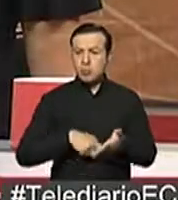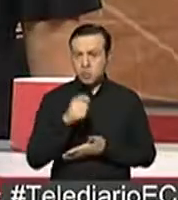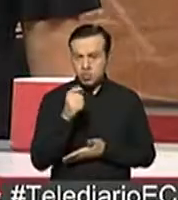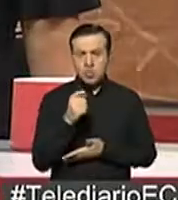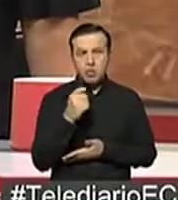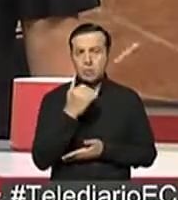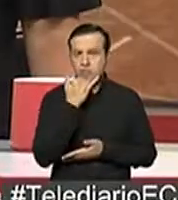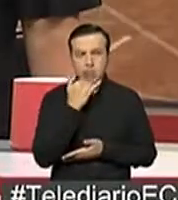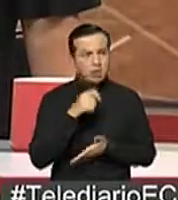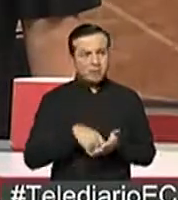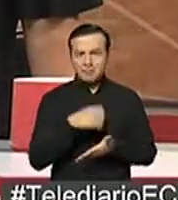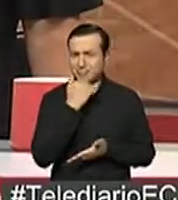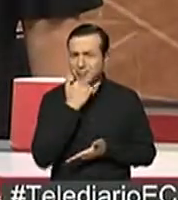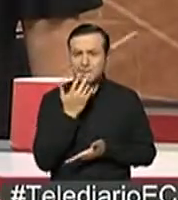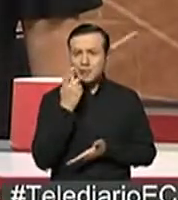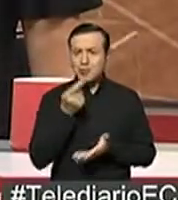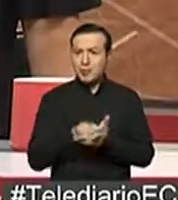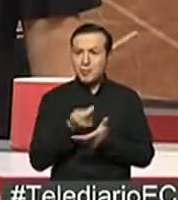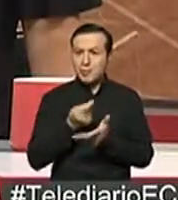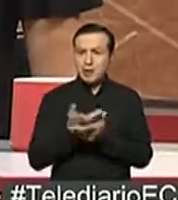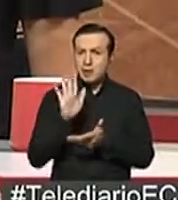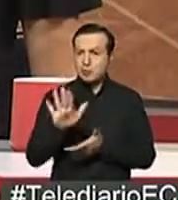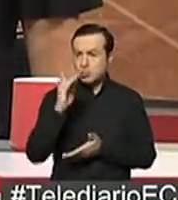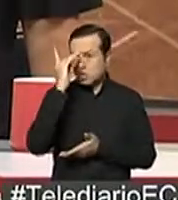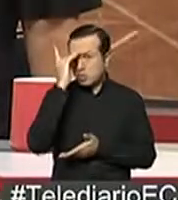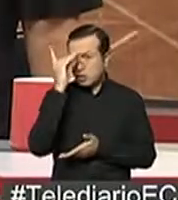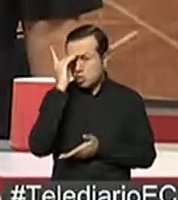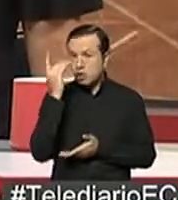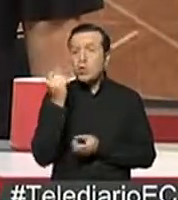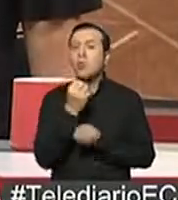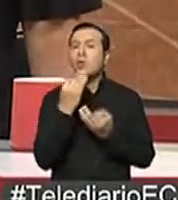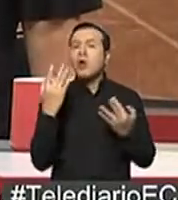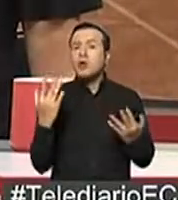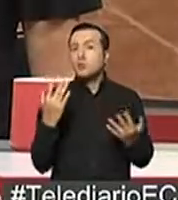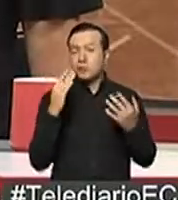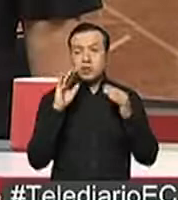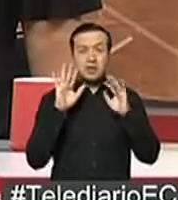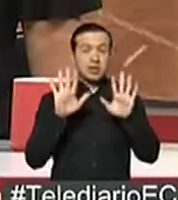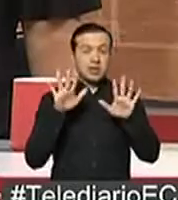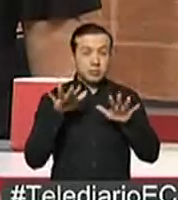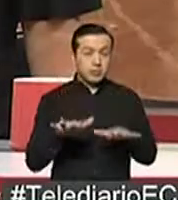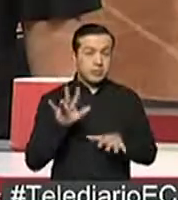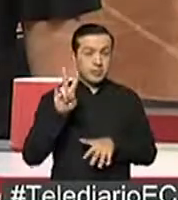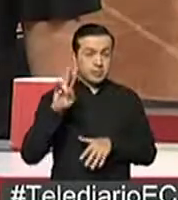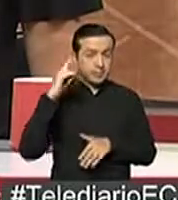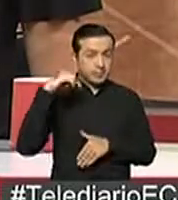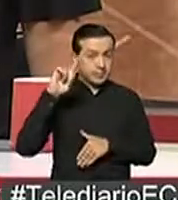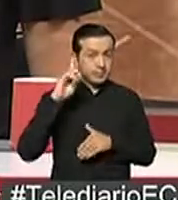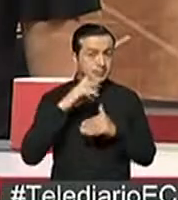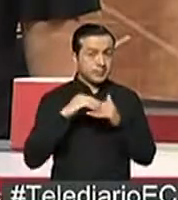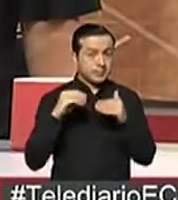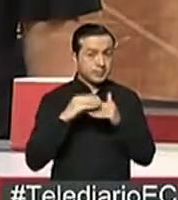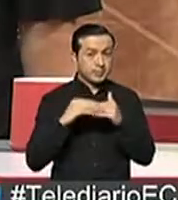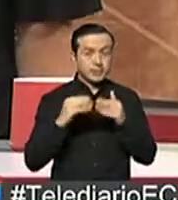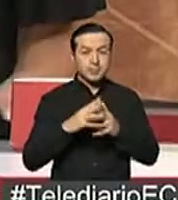forma ilegal una compra de cartera de la entidad financiera por un valor aproximado de 10.2 millones de dólares.